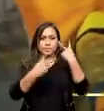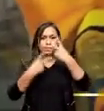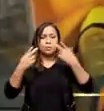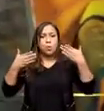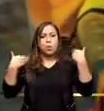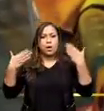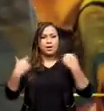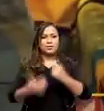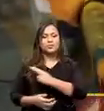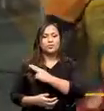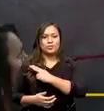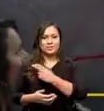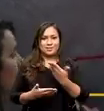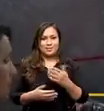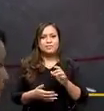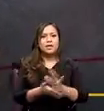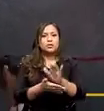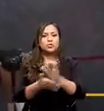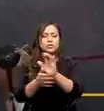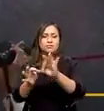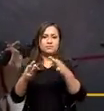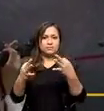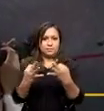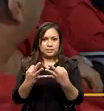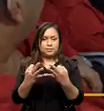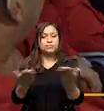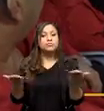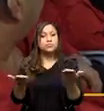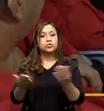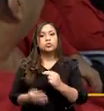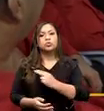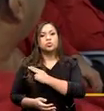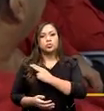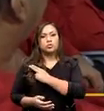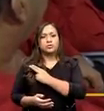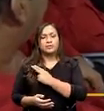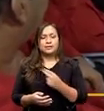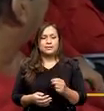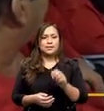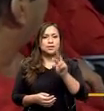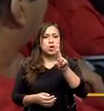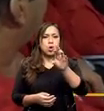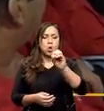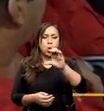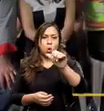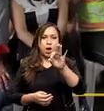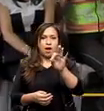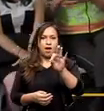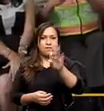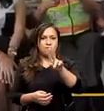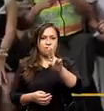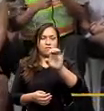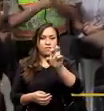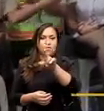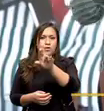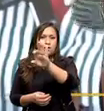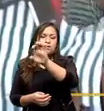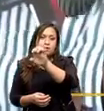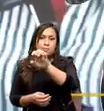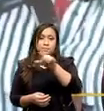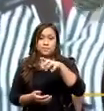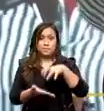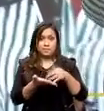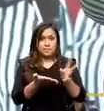Guayaquil, en la jornada de Escuela de Familias, que se realizó en la Universidad Laica Vicente Rocafuerte. En la cita,